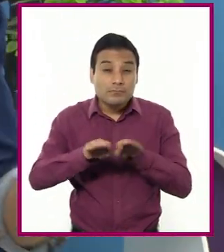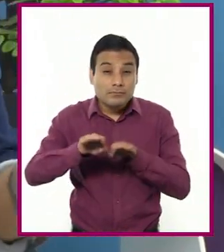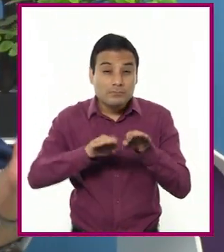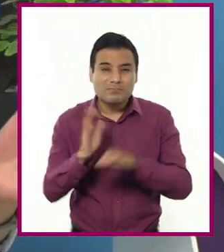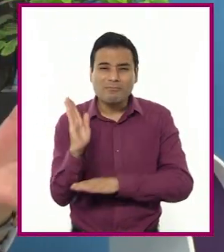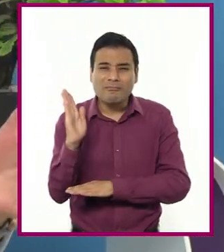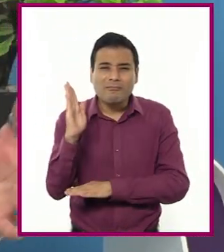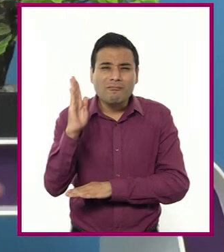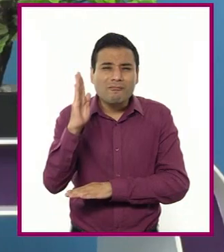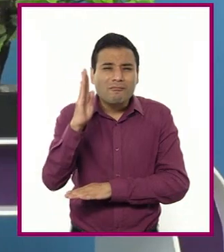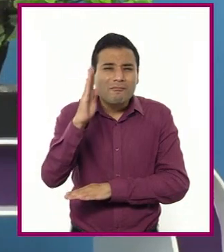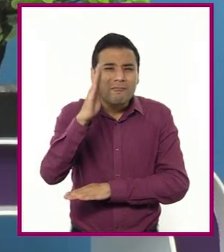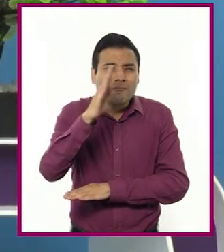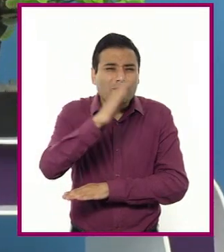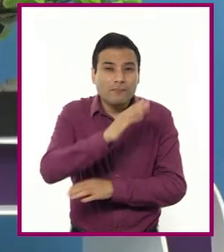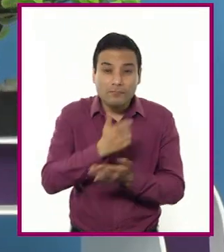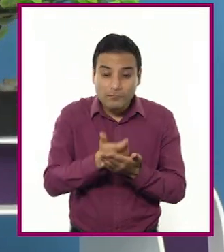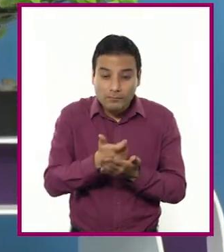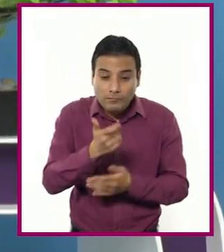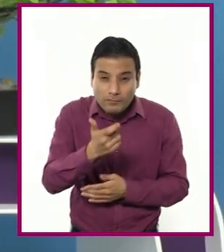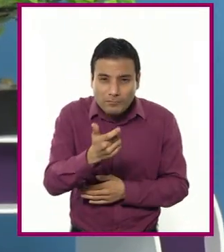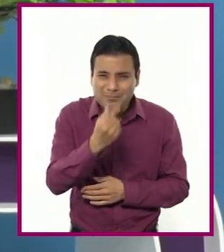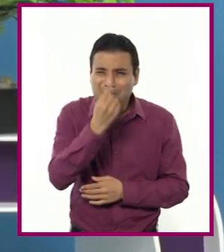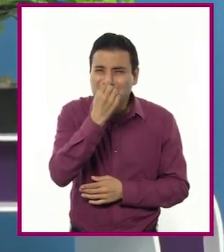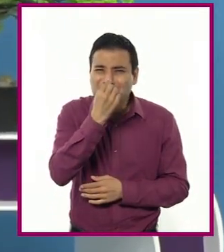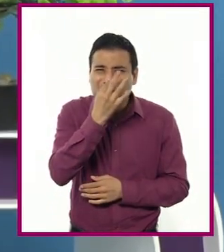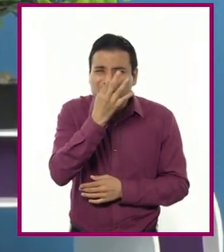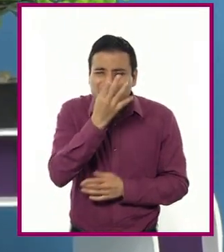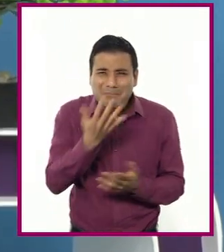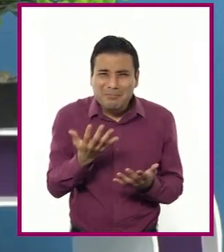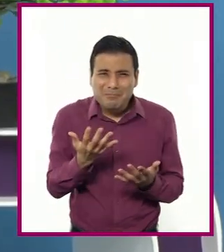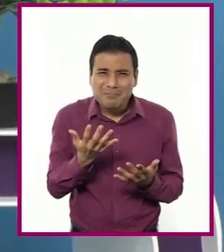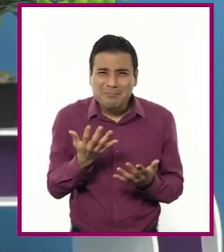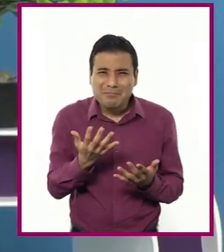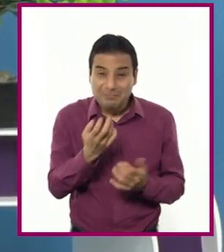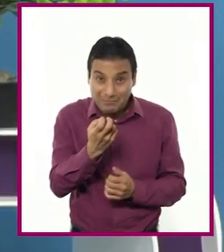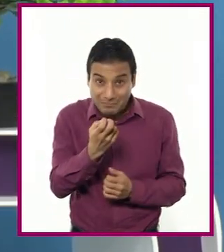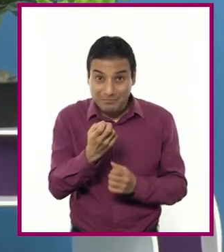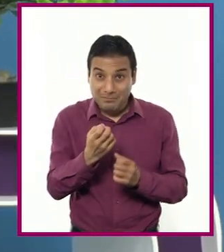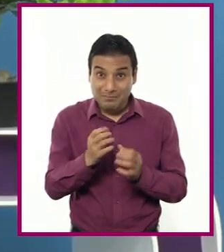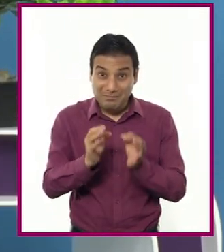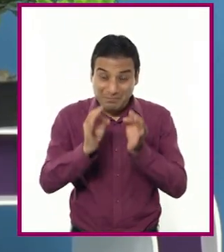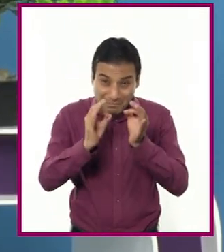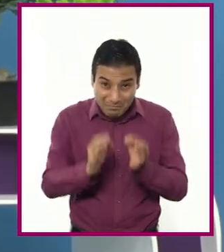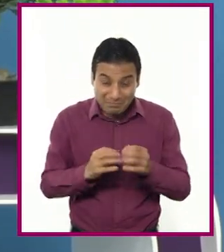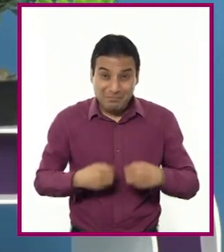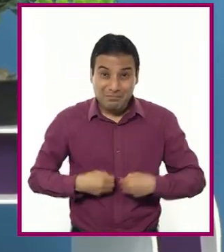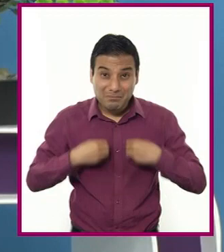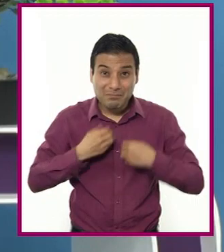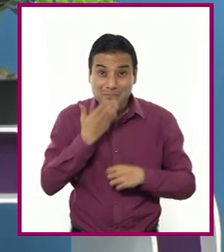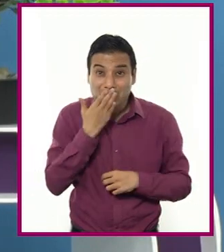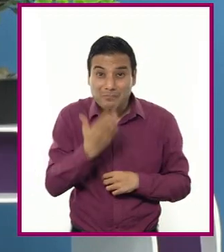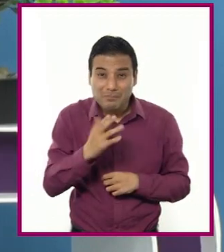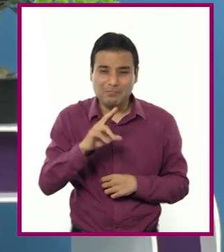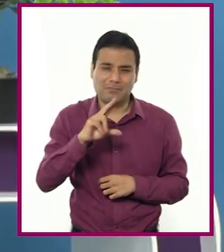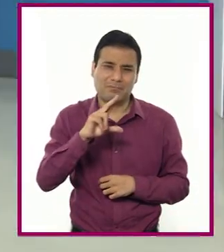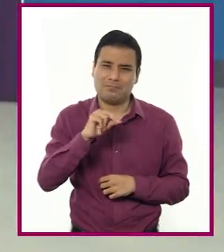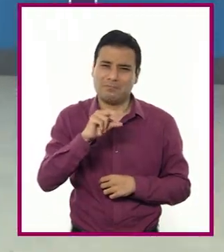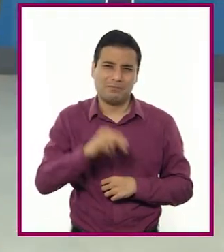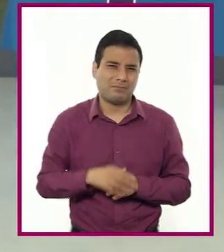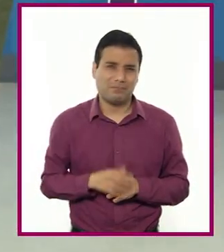jornadas, recibiendo una paga mínima que no les permitía satisfacer sus necesidades y la de sus